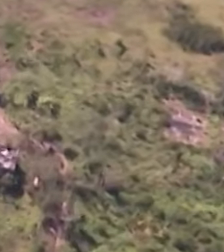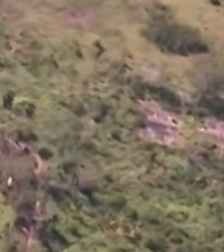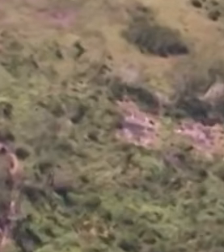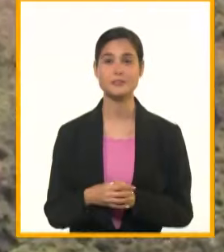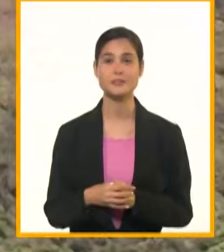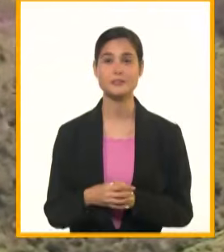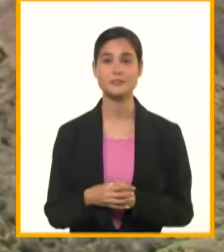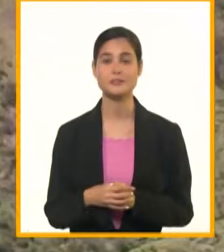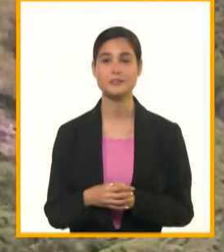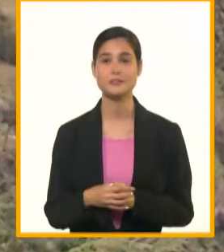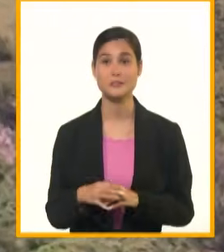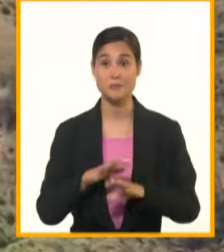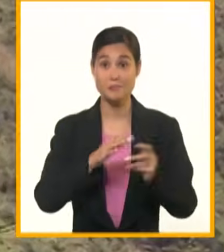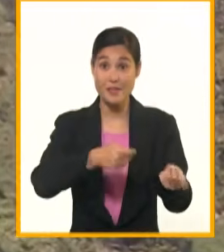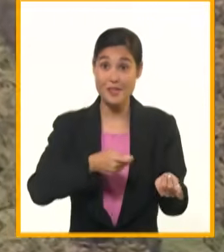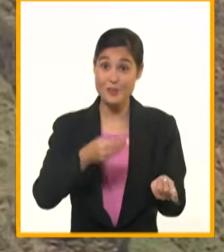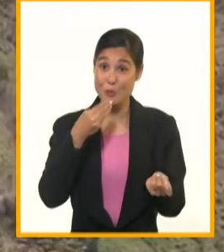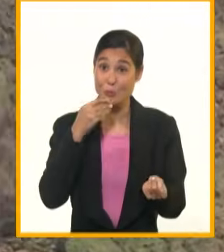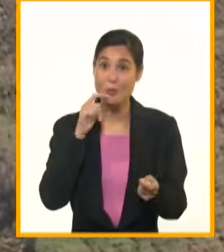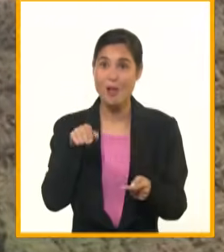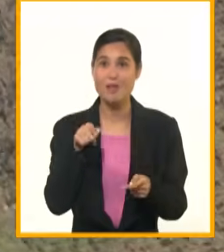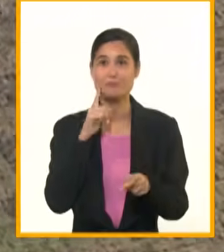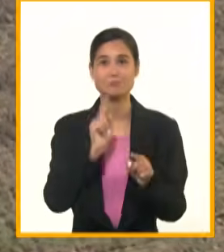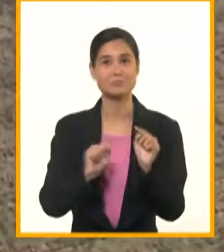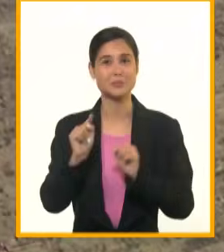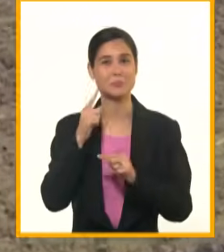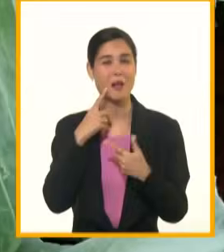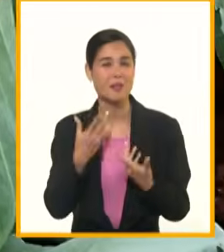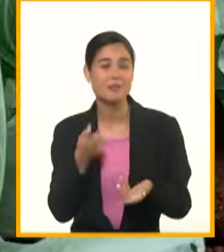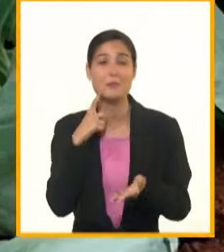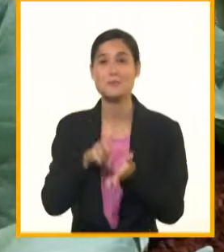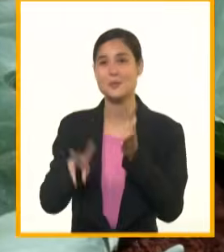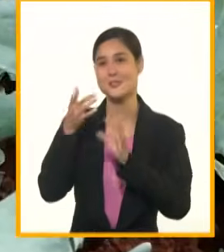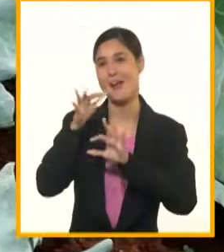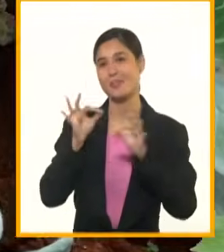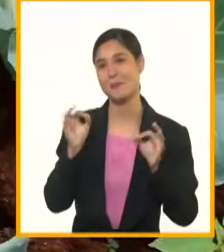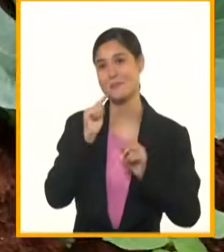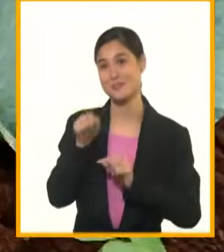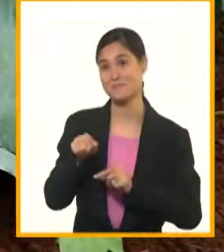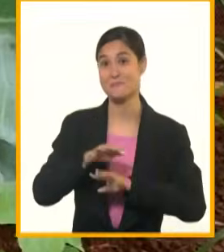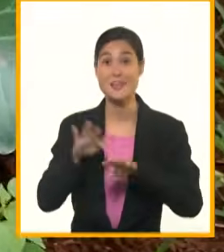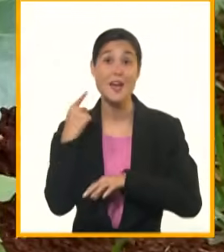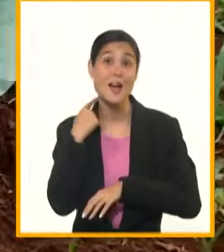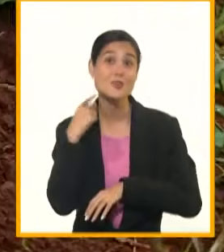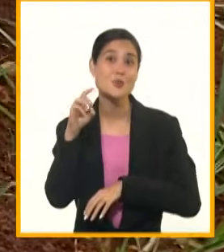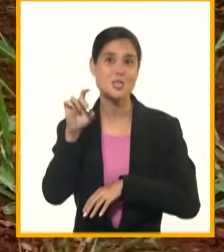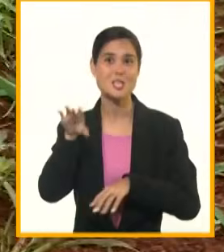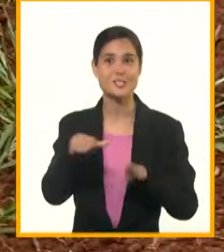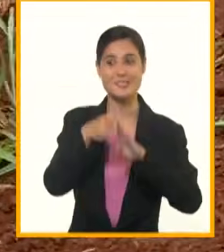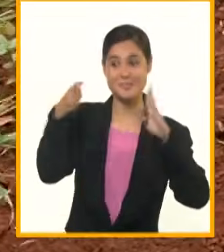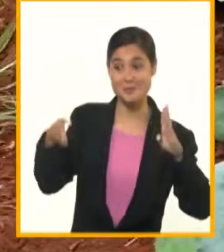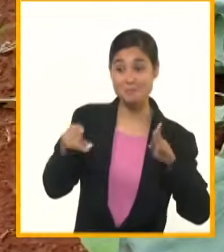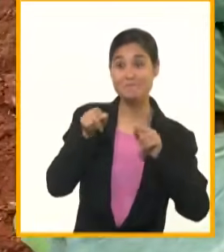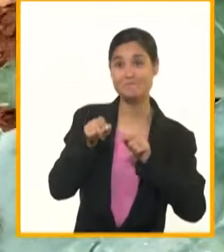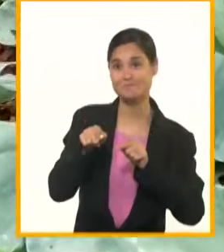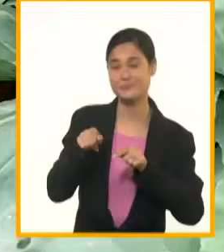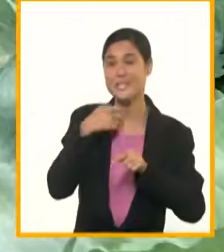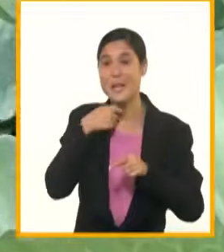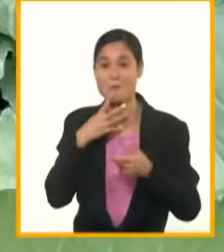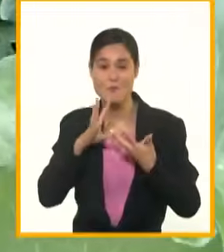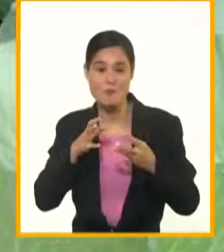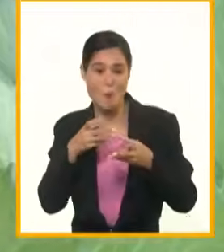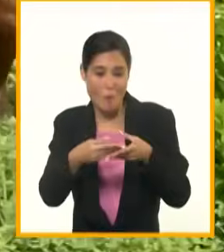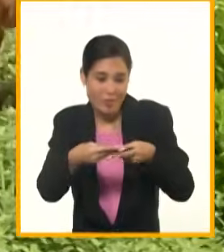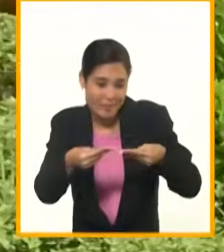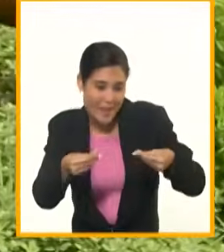La agricultura ha sido un sector clave en el desarrollo de Artemisa durante sus 15 años como provincia. La fertilidad de sus tierras ha